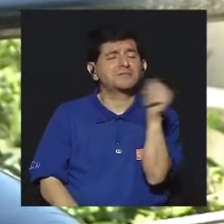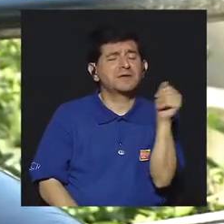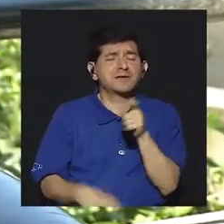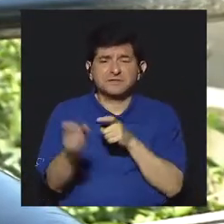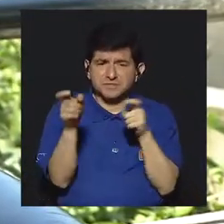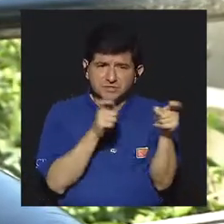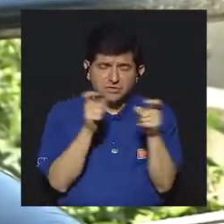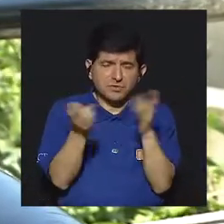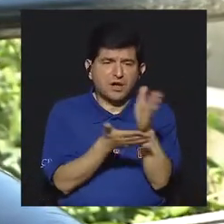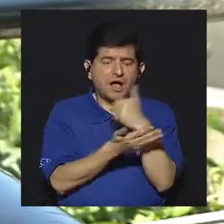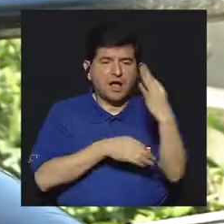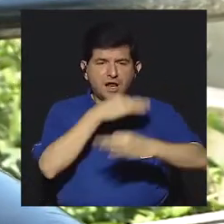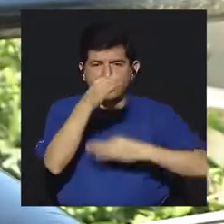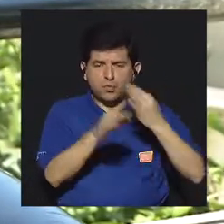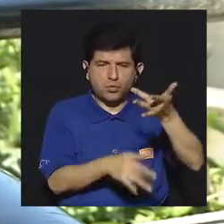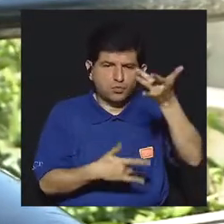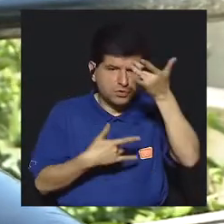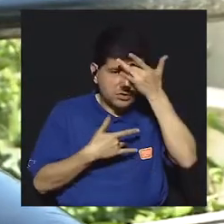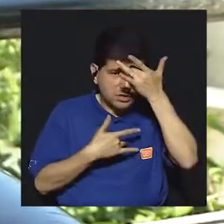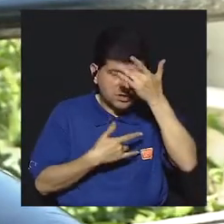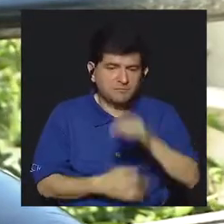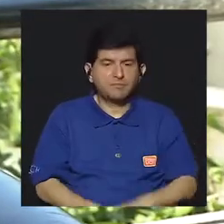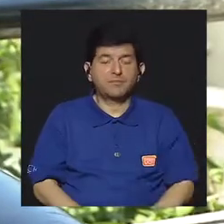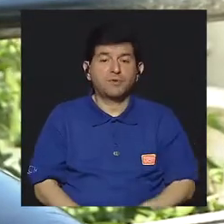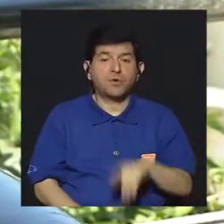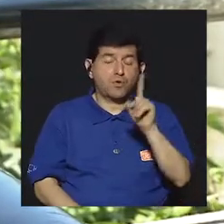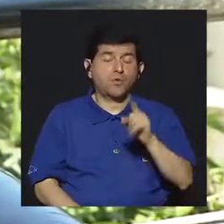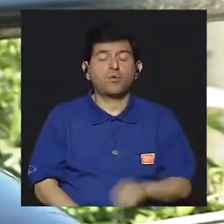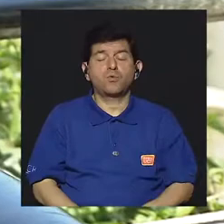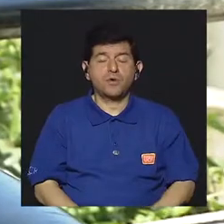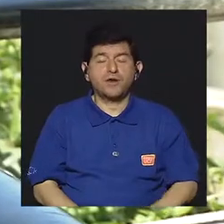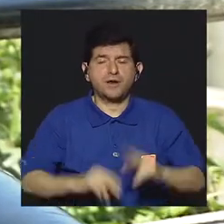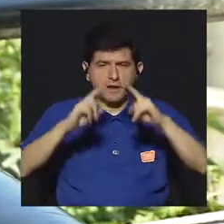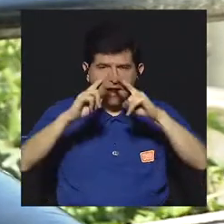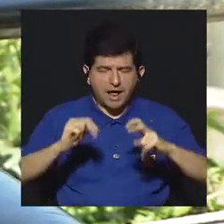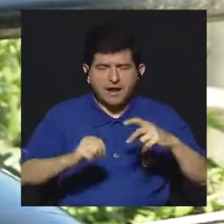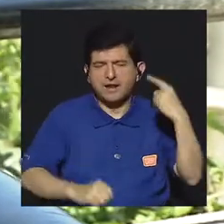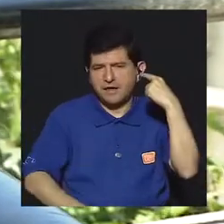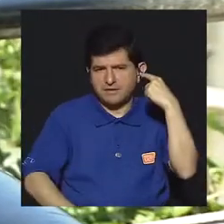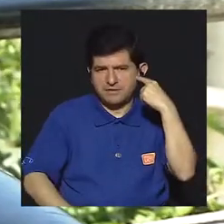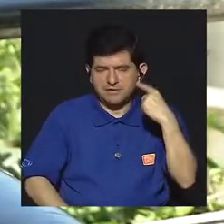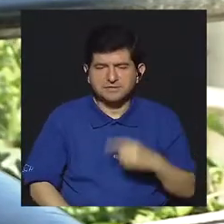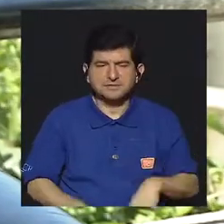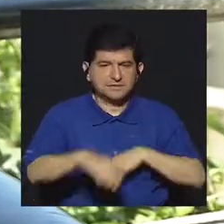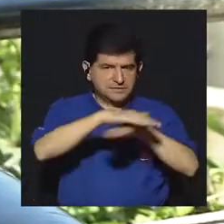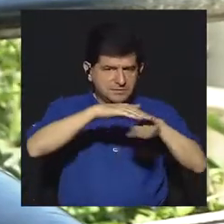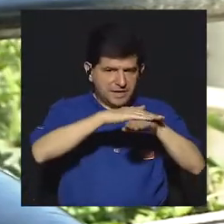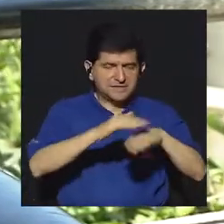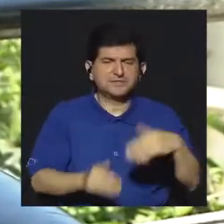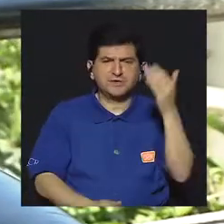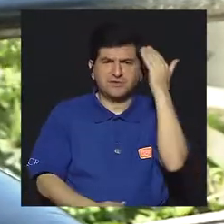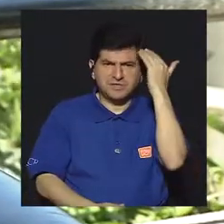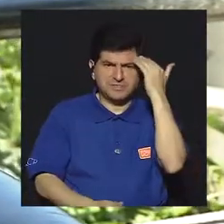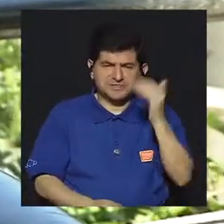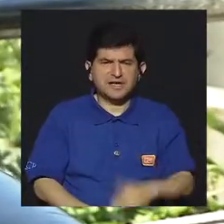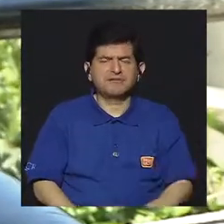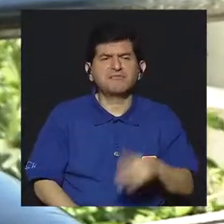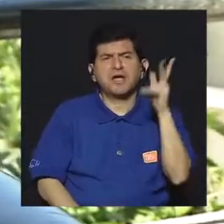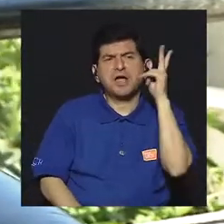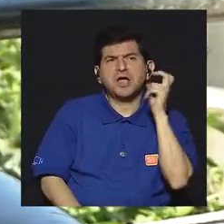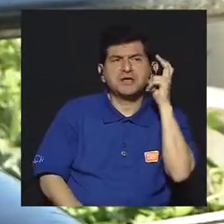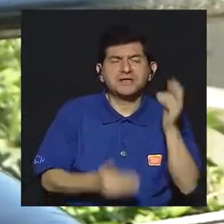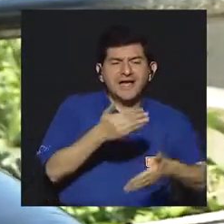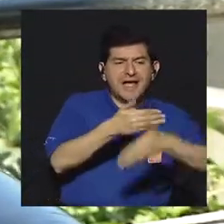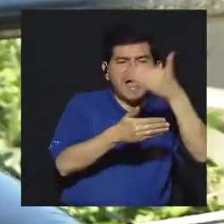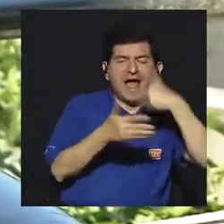para controlar algún tipo de enfermedad, nos hagamos una audiometría de base y de esta manera nosotros podemos saber cómo estábamos